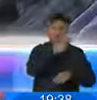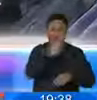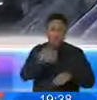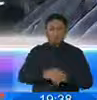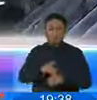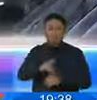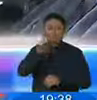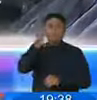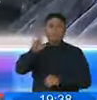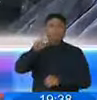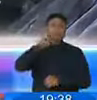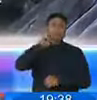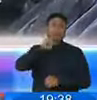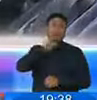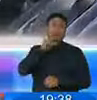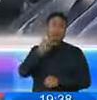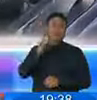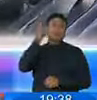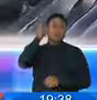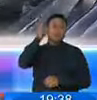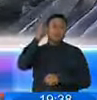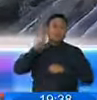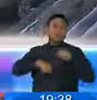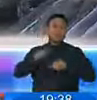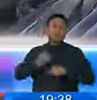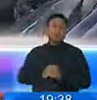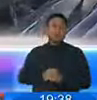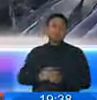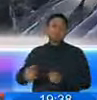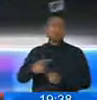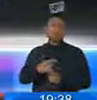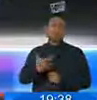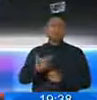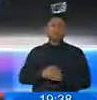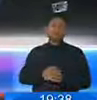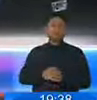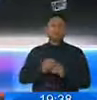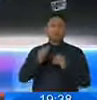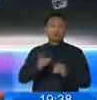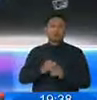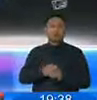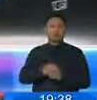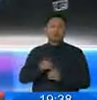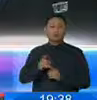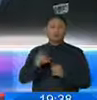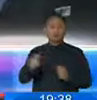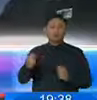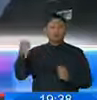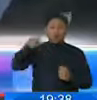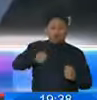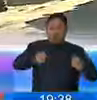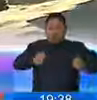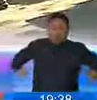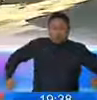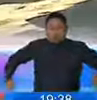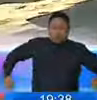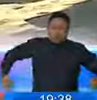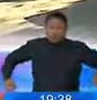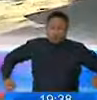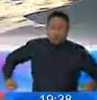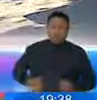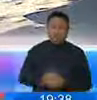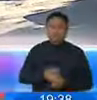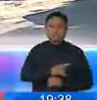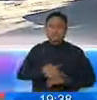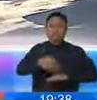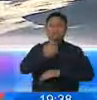un auto negro en el que viajaban dos amigas. Las sospechosas fueron observadas cuando caminaban cargando varios bolsos por el sector de la